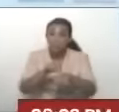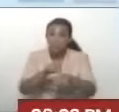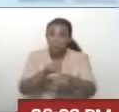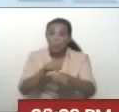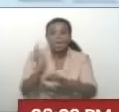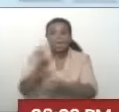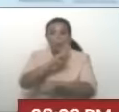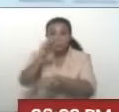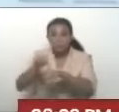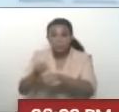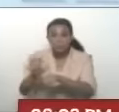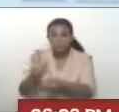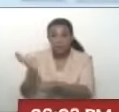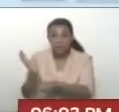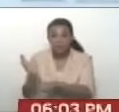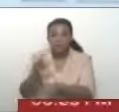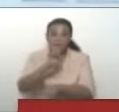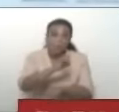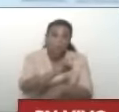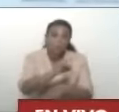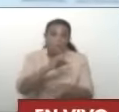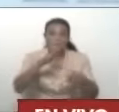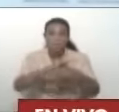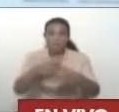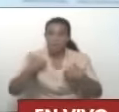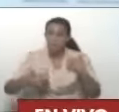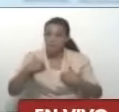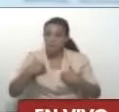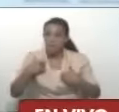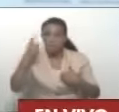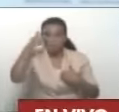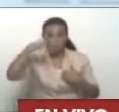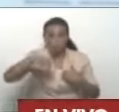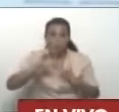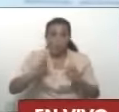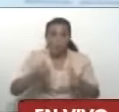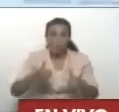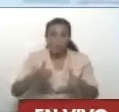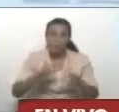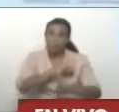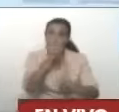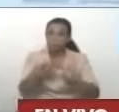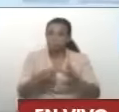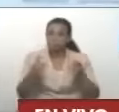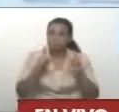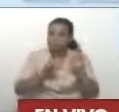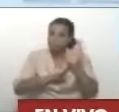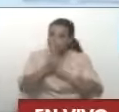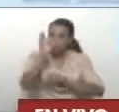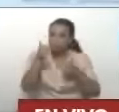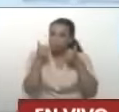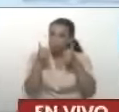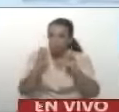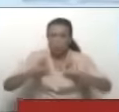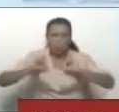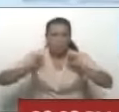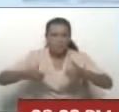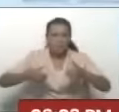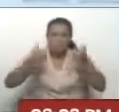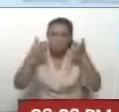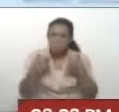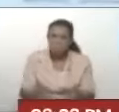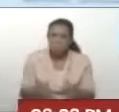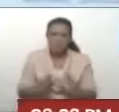la Asamblea lunes, martes y miércoles, hoy lunes, fue todo un éxito. Arrancó con buen